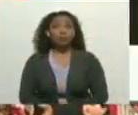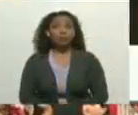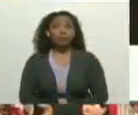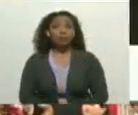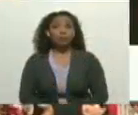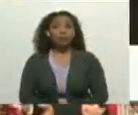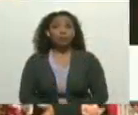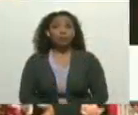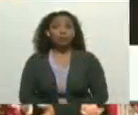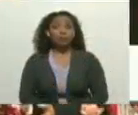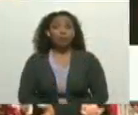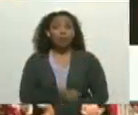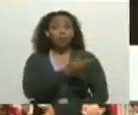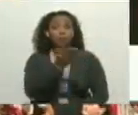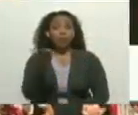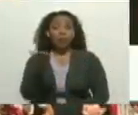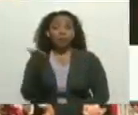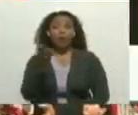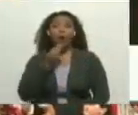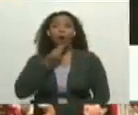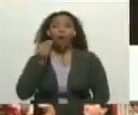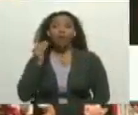todos son de la JPSU los que están aquí, ¿verdad?